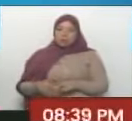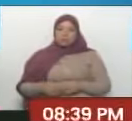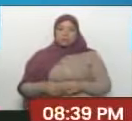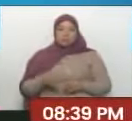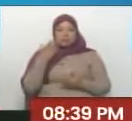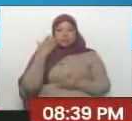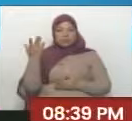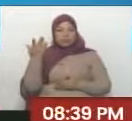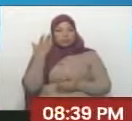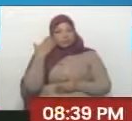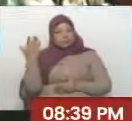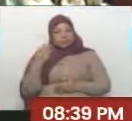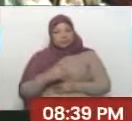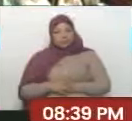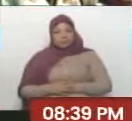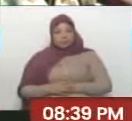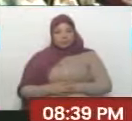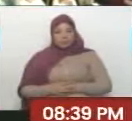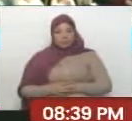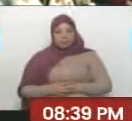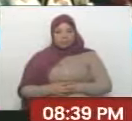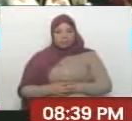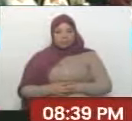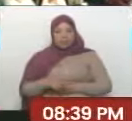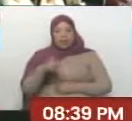Karen. Karen Millán.